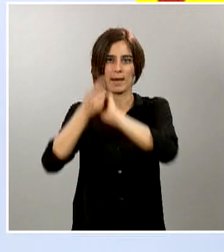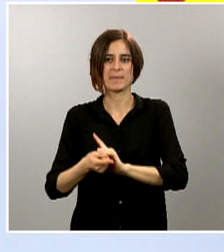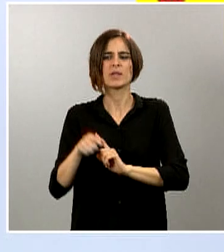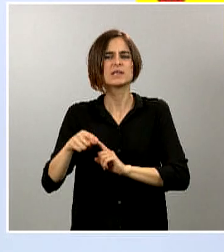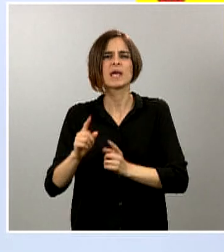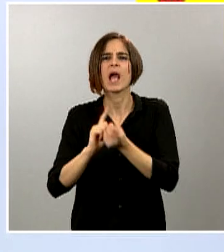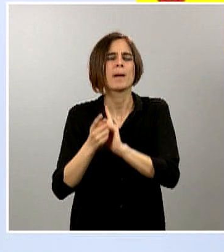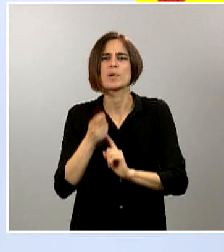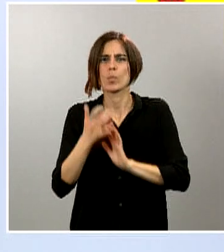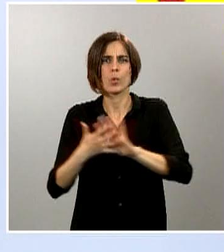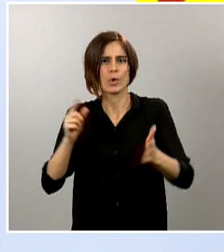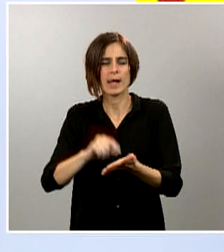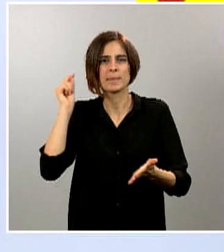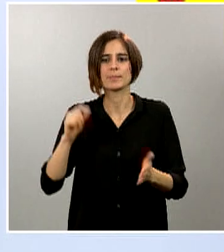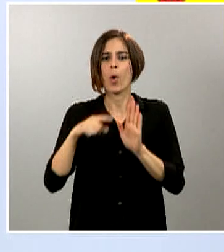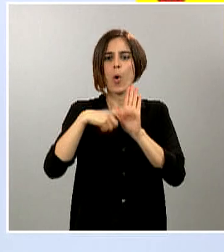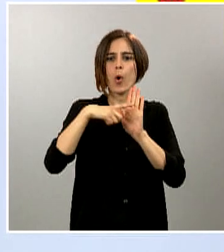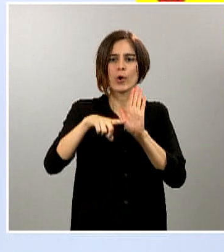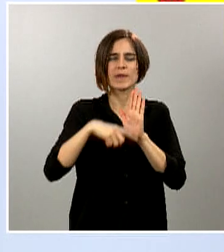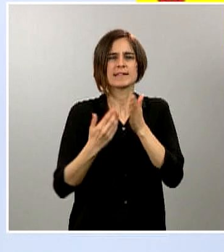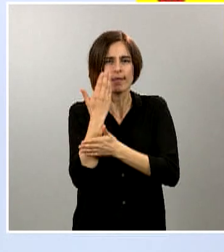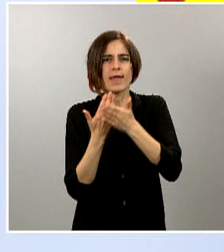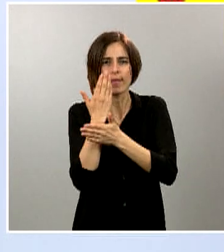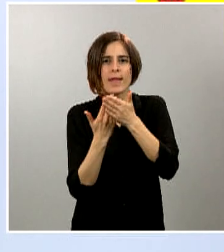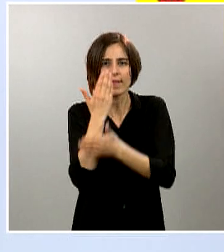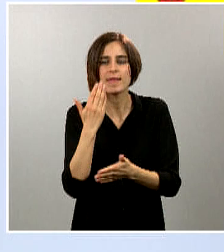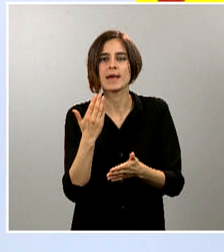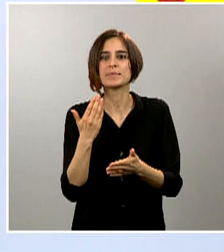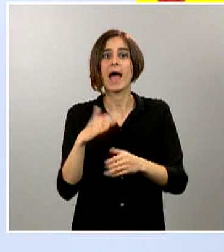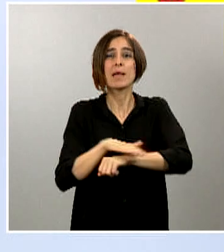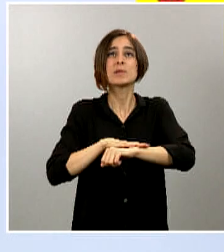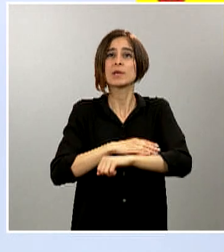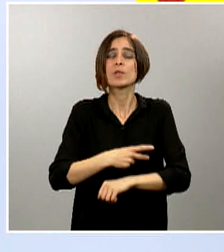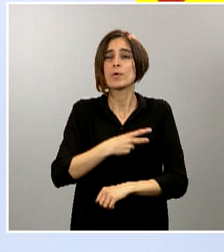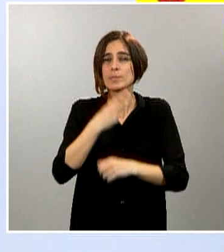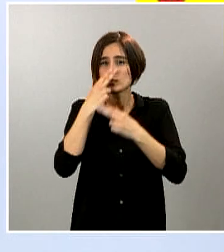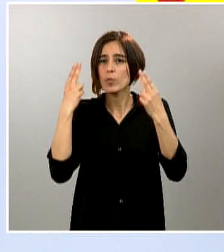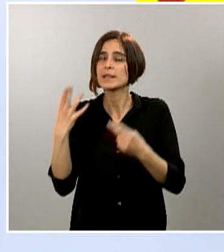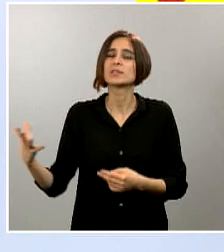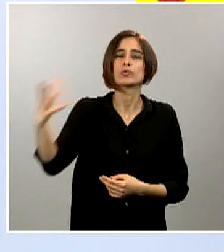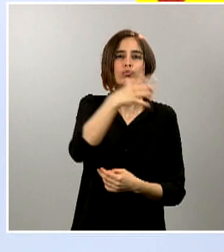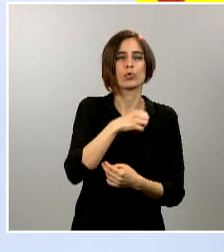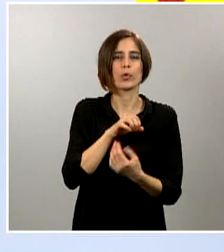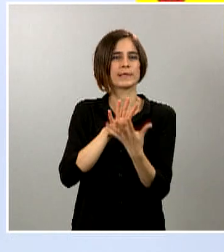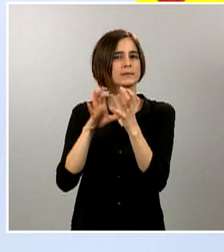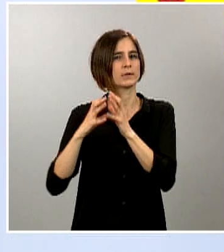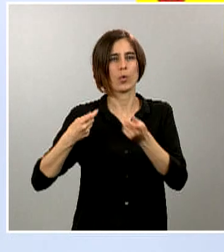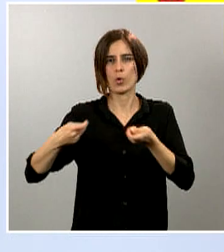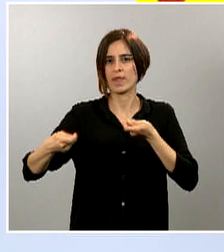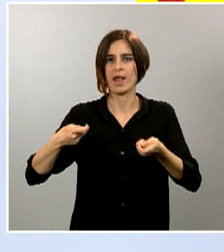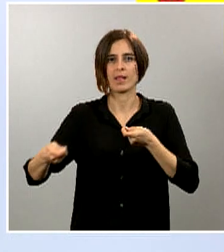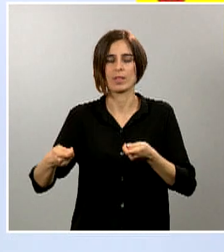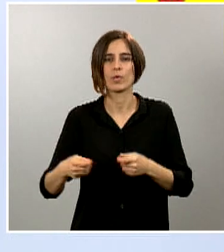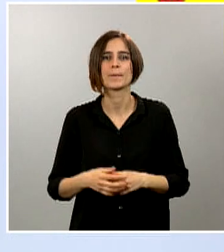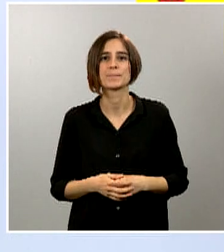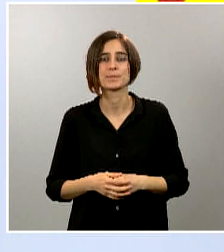día, coordinando con todas las administraciones públicas. Es una situación en que la administración pública no estamos